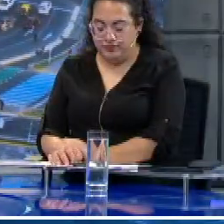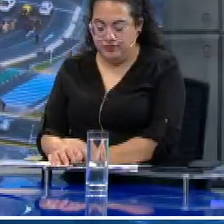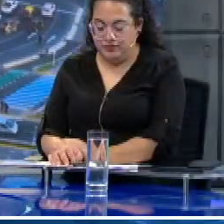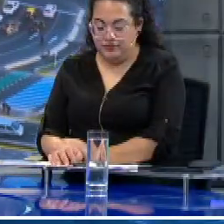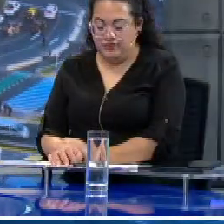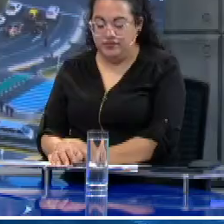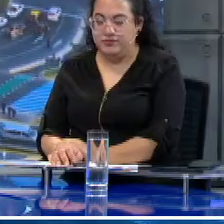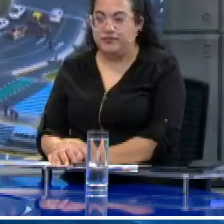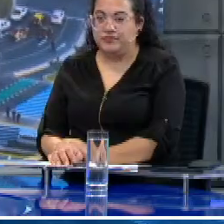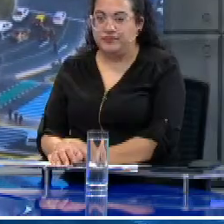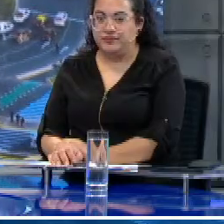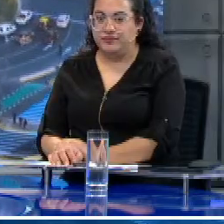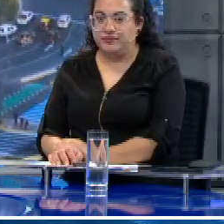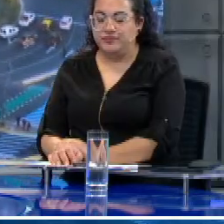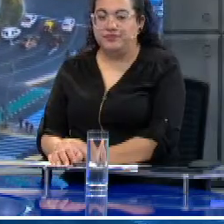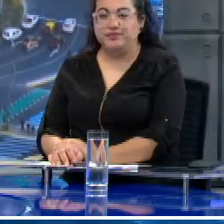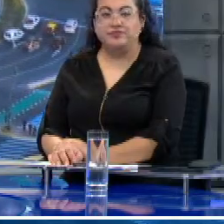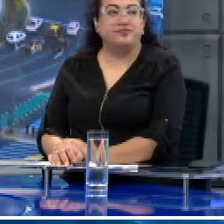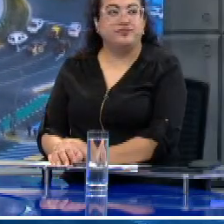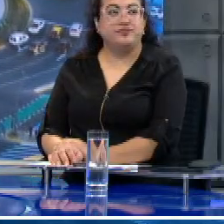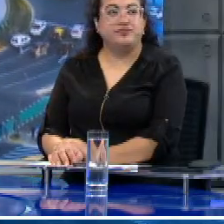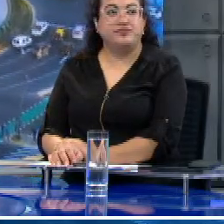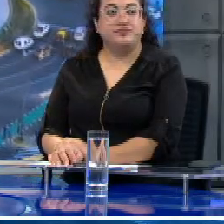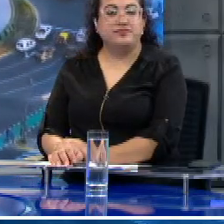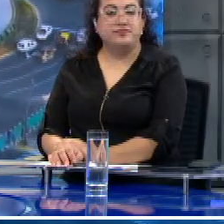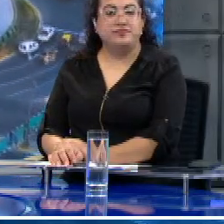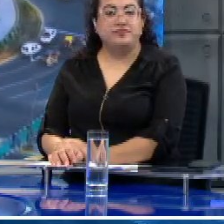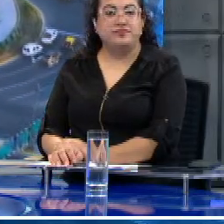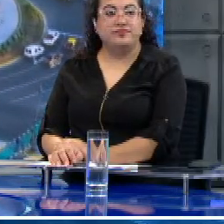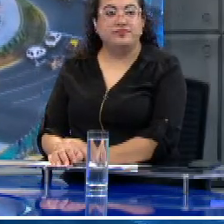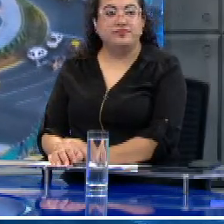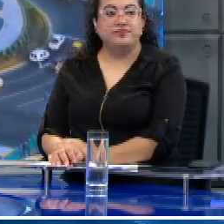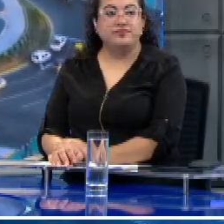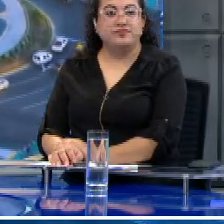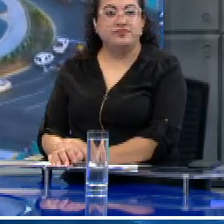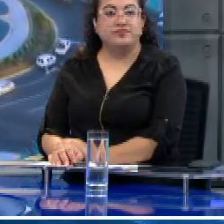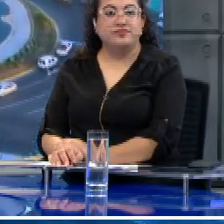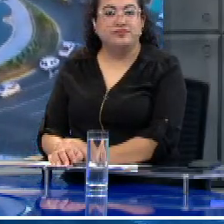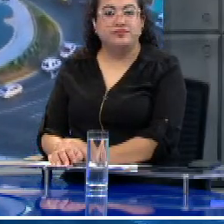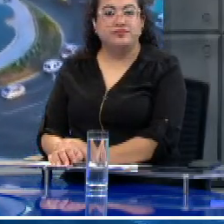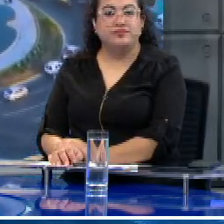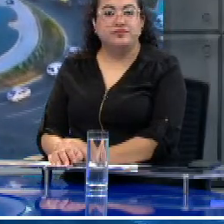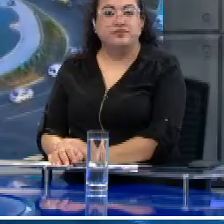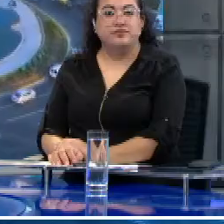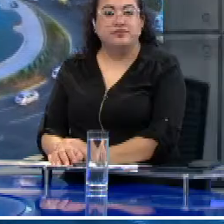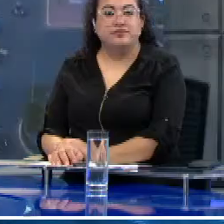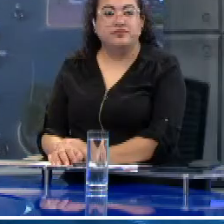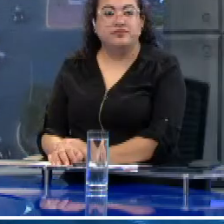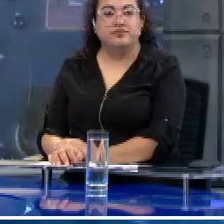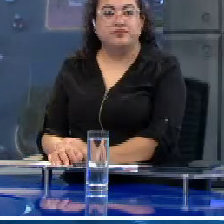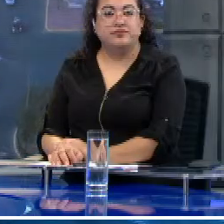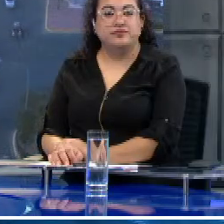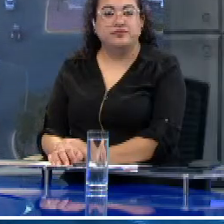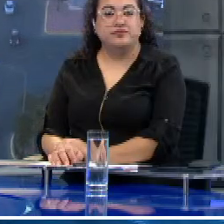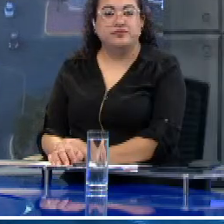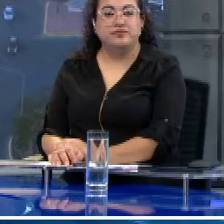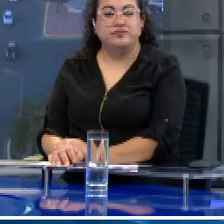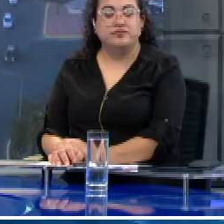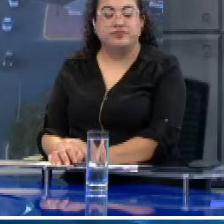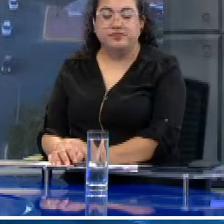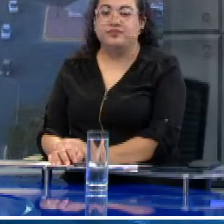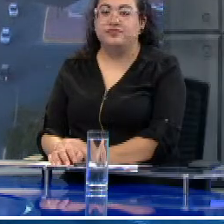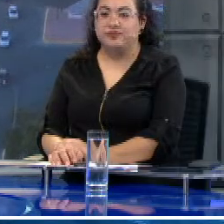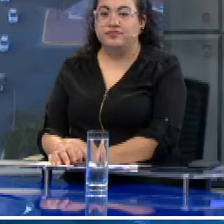El recuerdo del Papa Francisco en este caso también, mucho destacaron la sencillez, ¿no? Es como la característica,